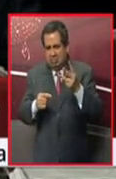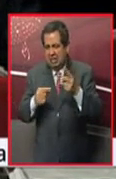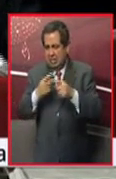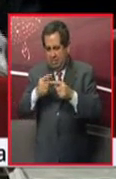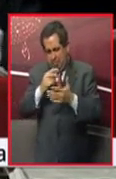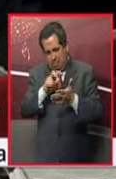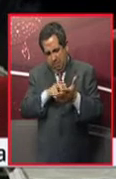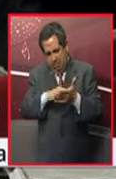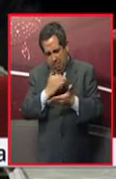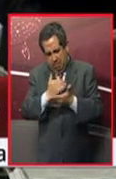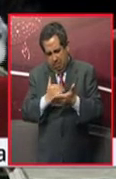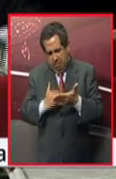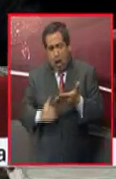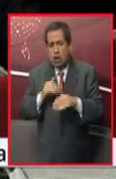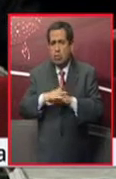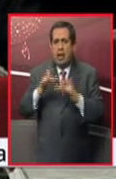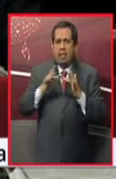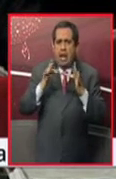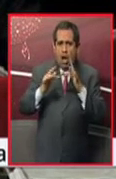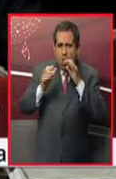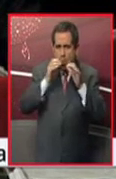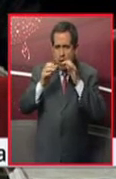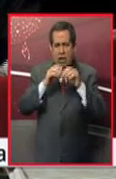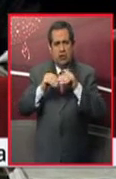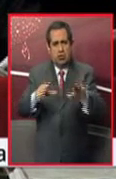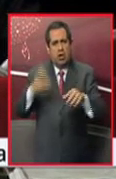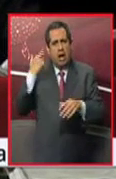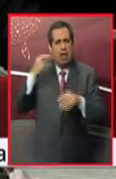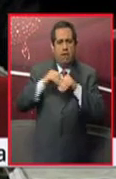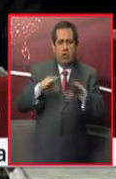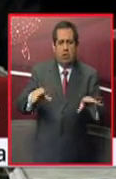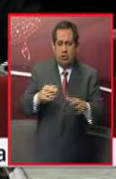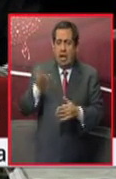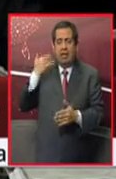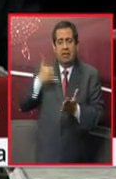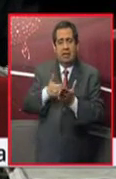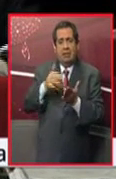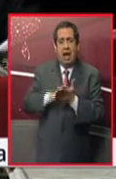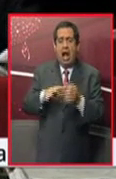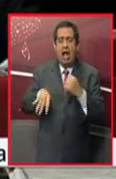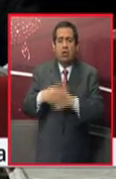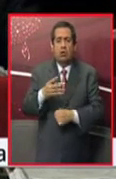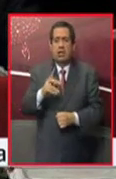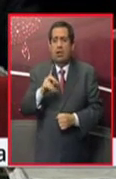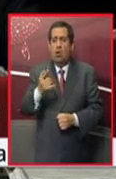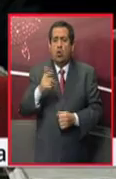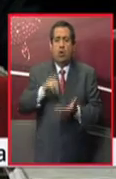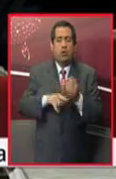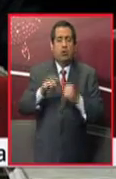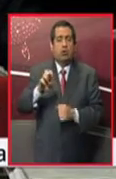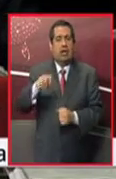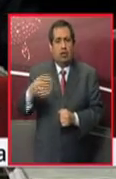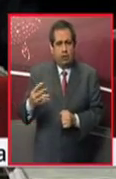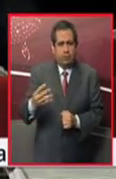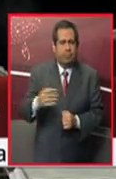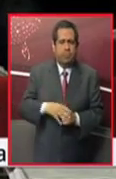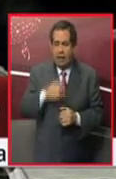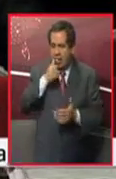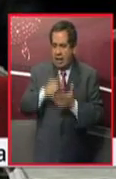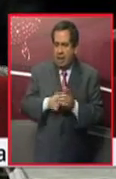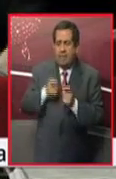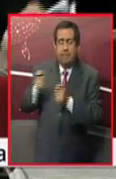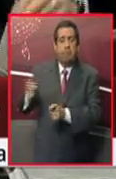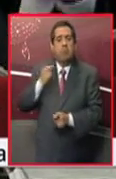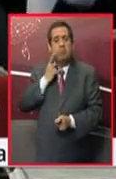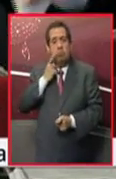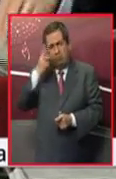diversas disposiciones en materia de telecomunicaciones y radiodifusión, publicado el 14 de julio de 2014. Se remite a la Cámara de Diputados por